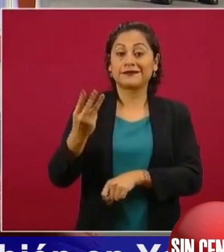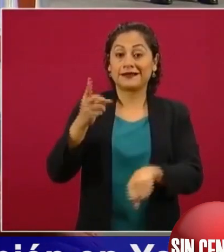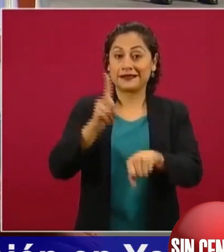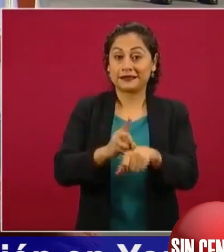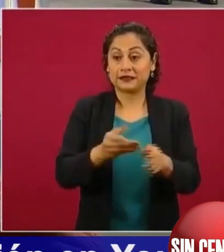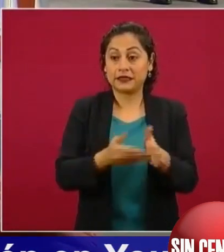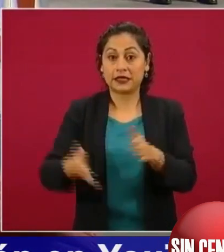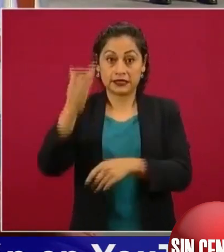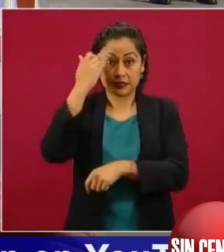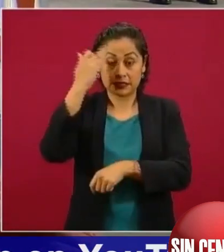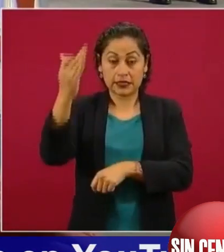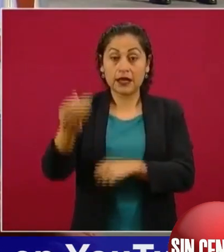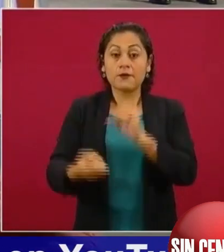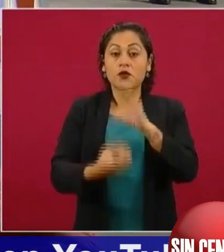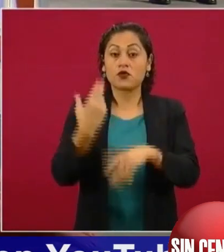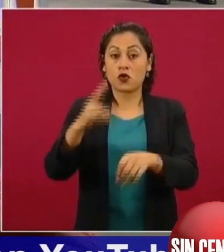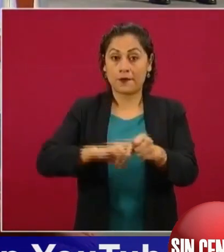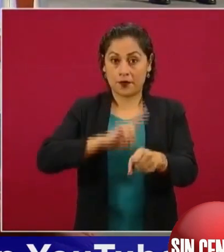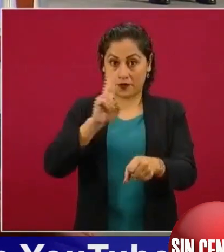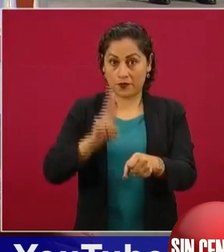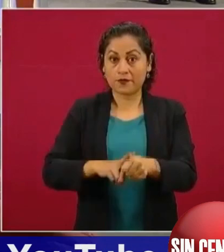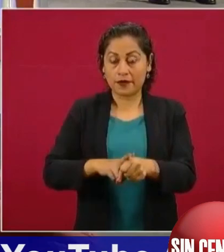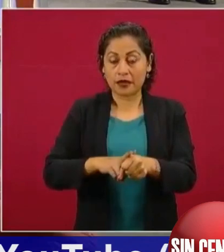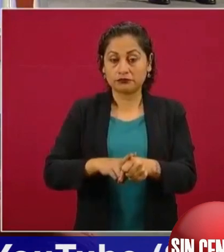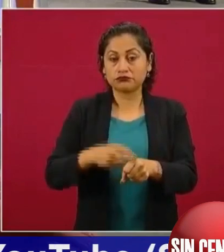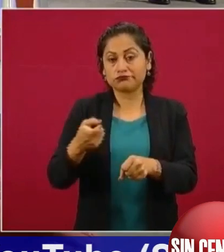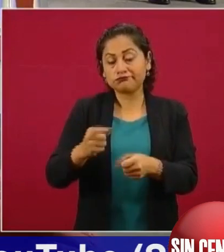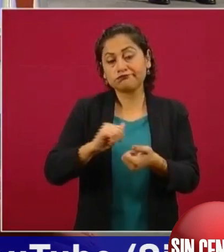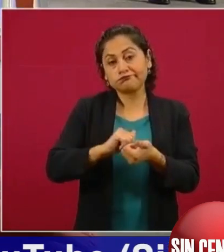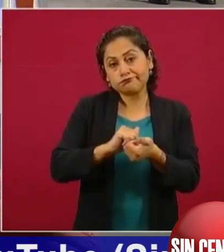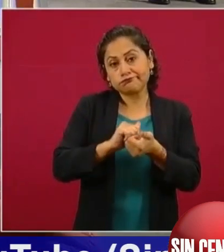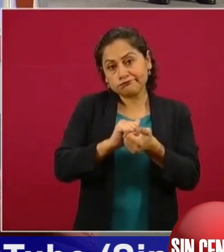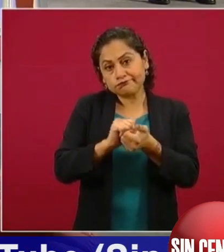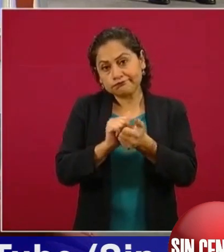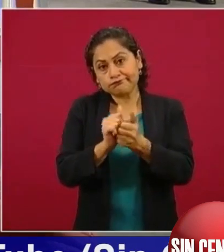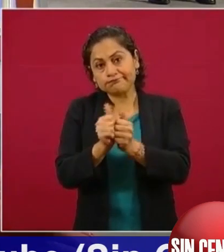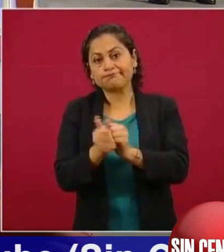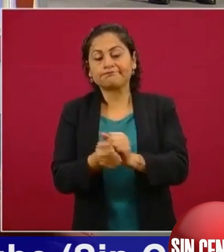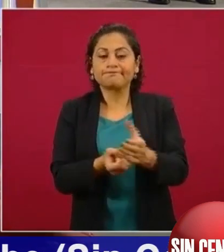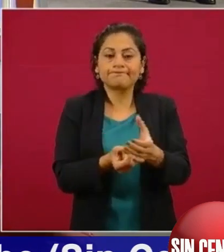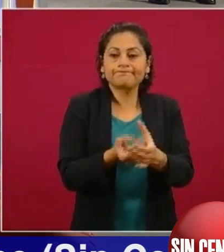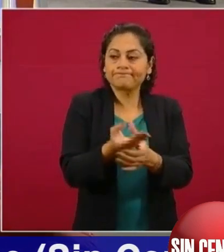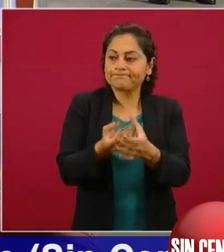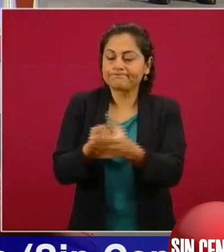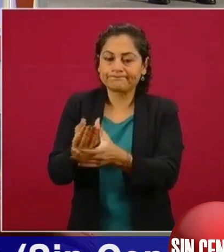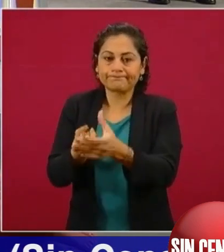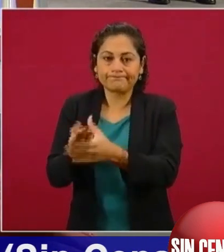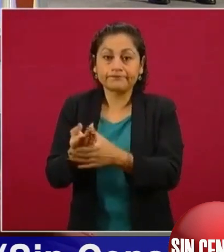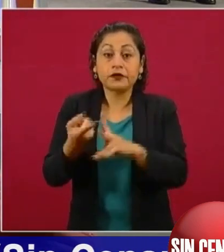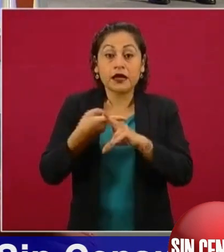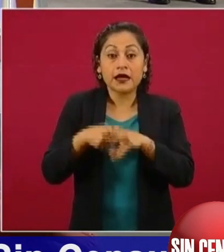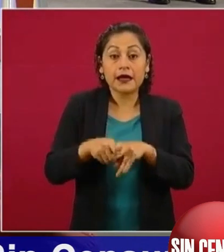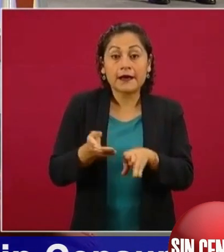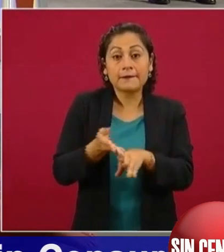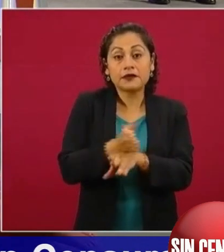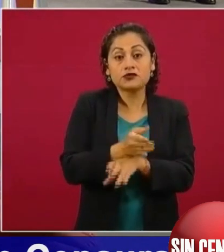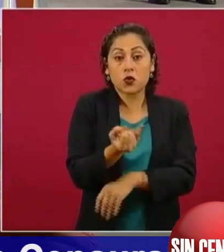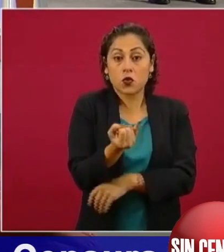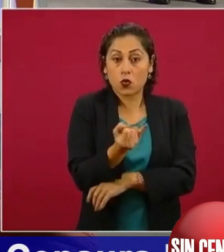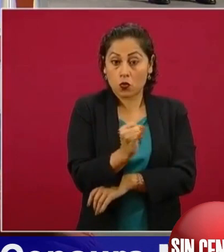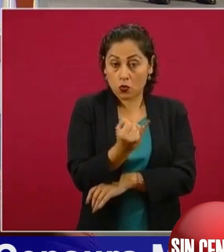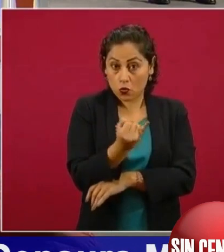un recordatorio. Esto quiere decir un proceso gradual de desconfinamiento que a partir del 1 de junio